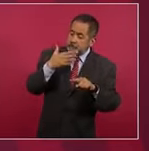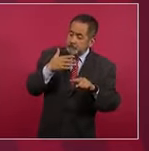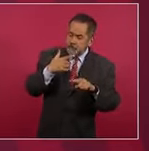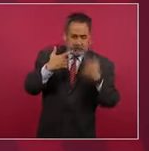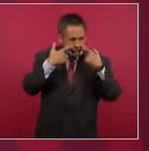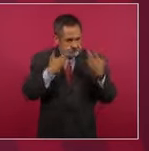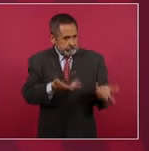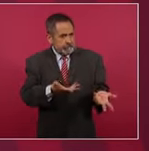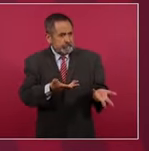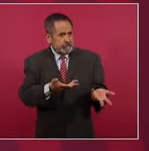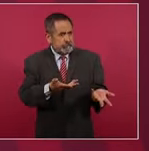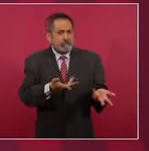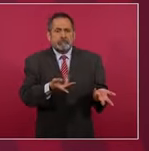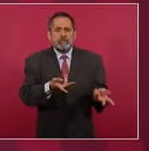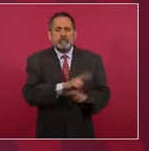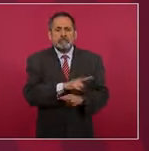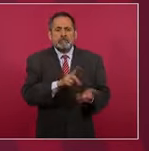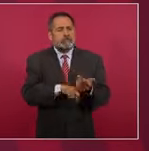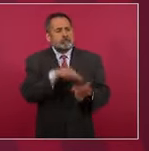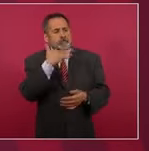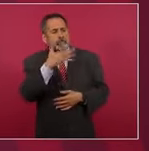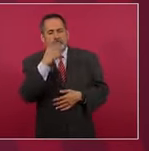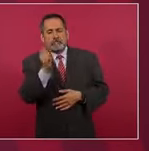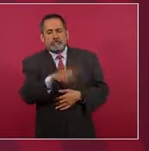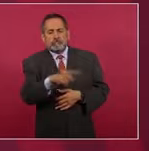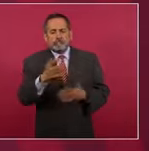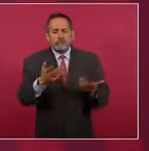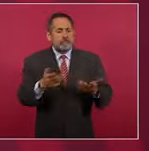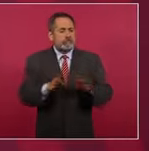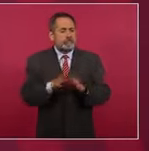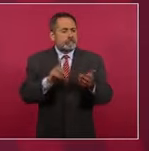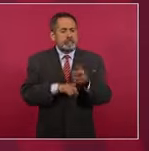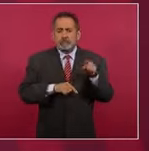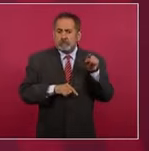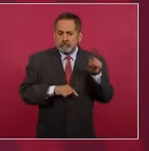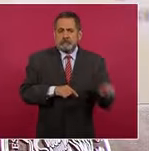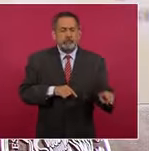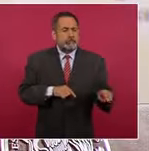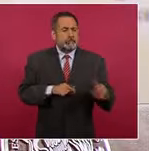demuestran lo contrario, que son una asociación para